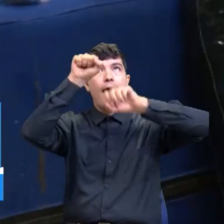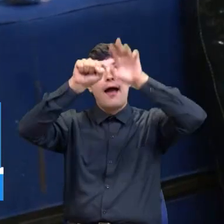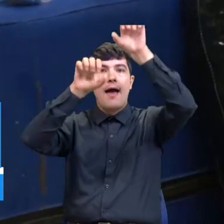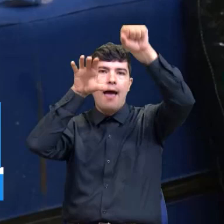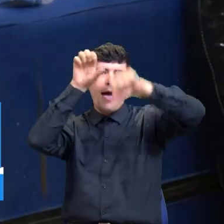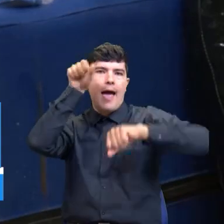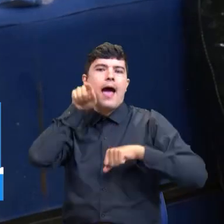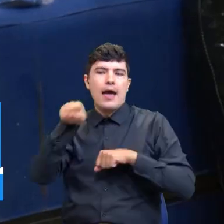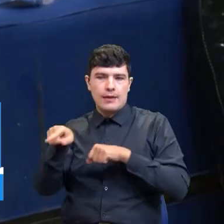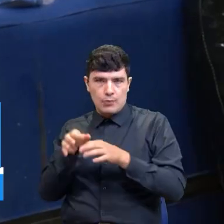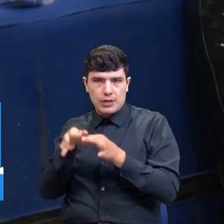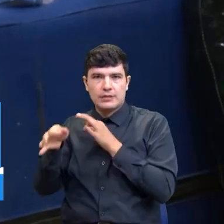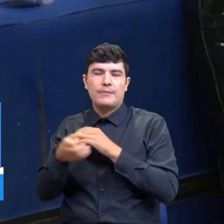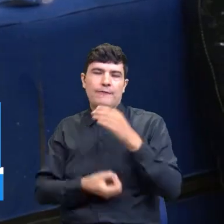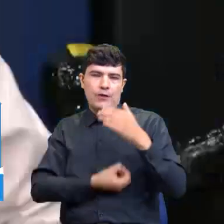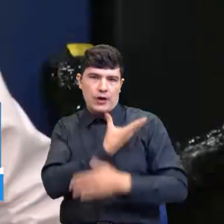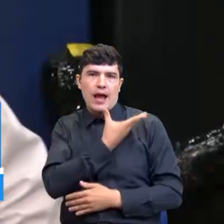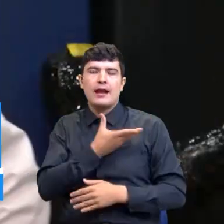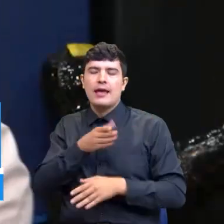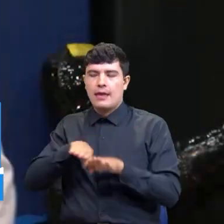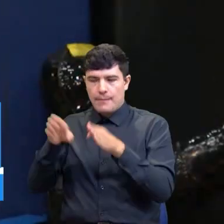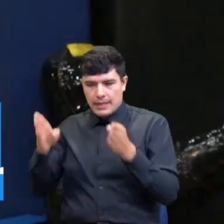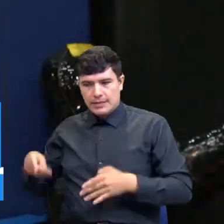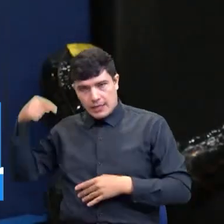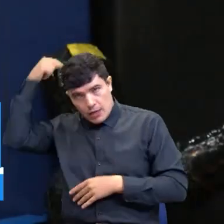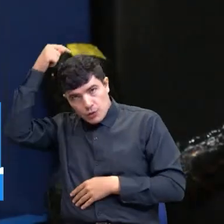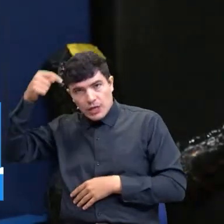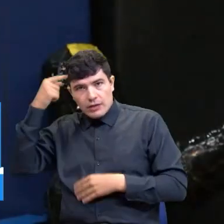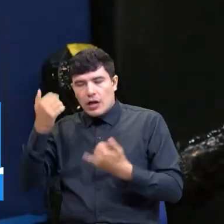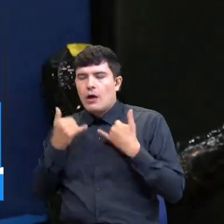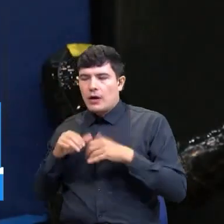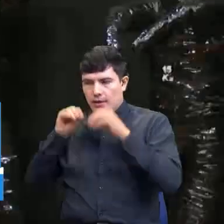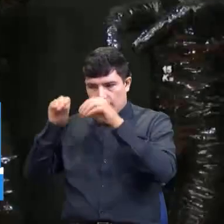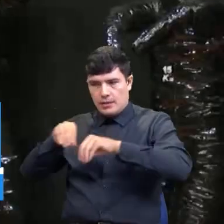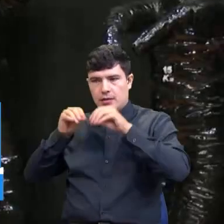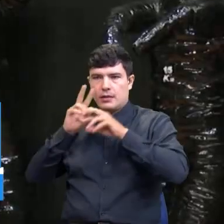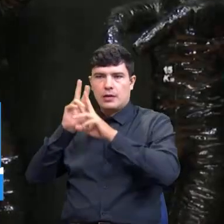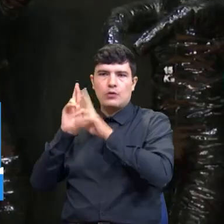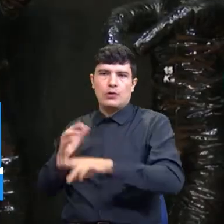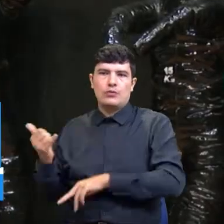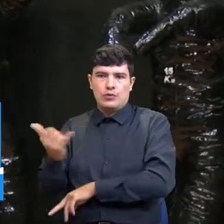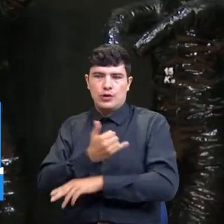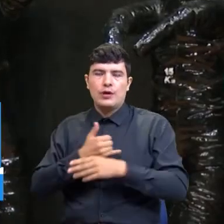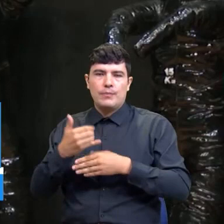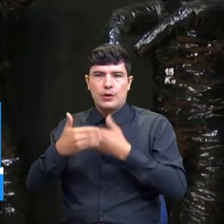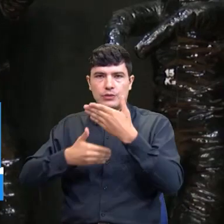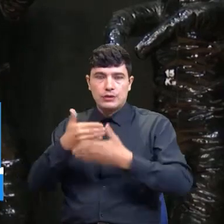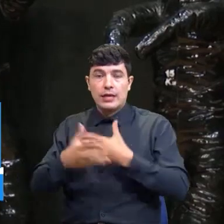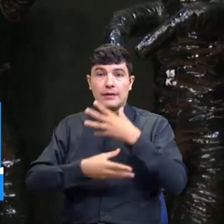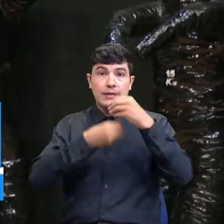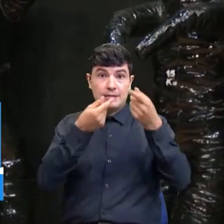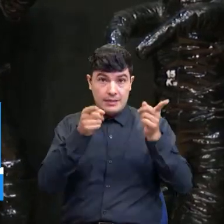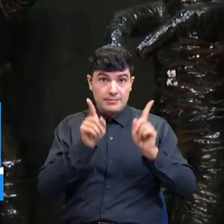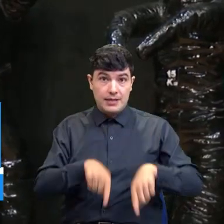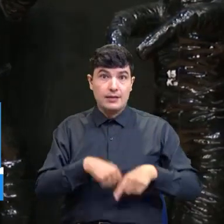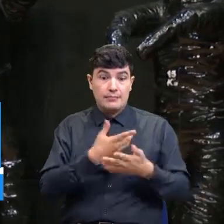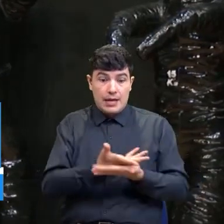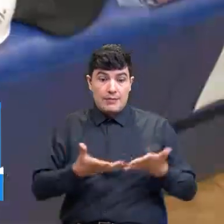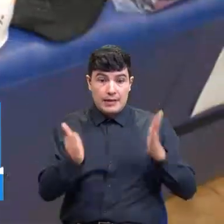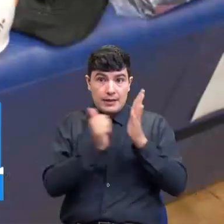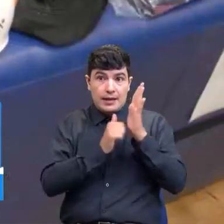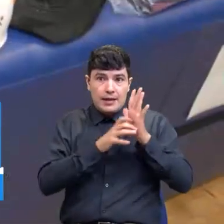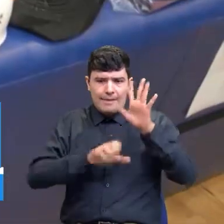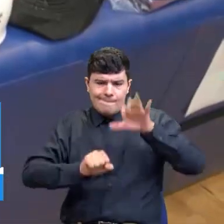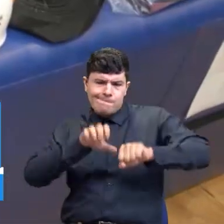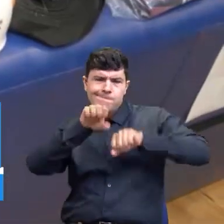hoy llevan esta implementación precisamente para seguir fortaleciendo todos esos procesos. Implementación también para escalada, un deporte que se